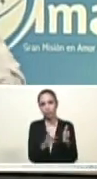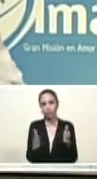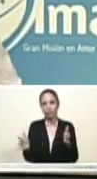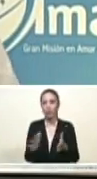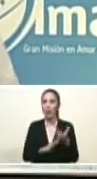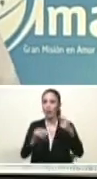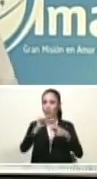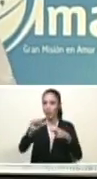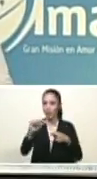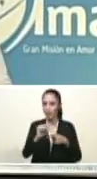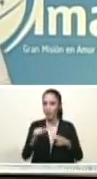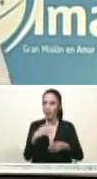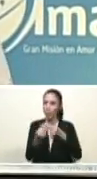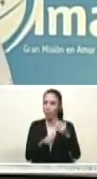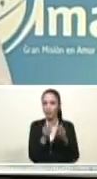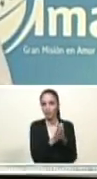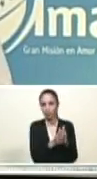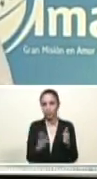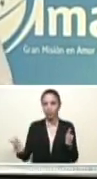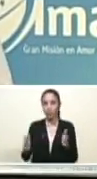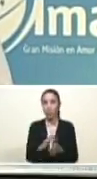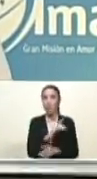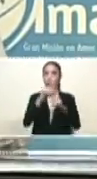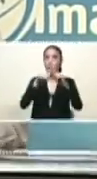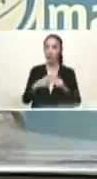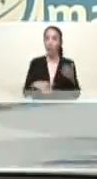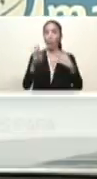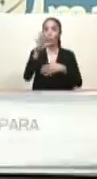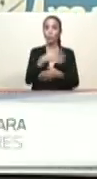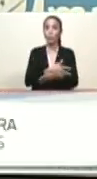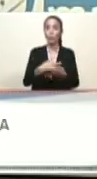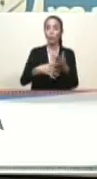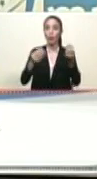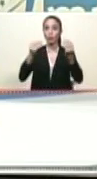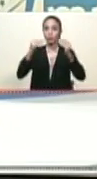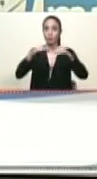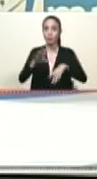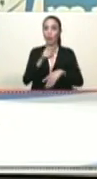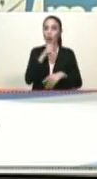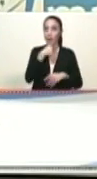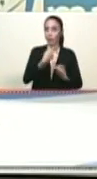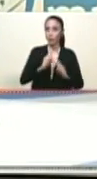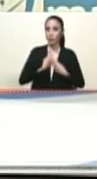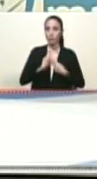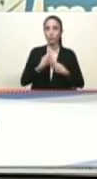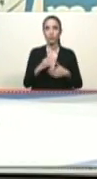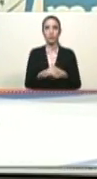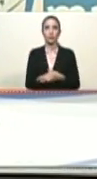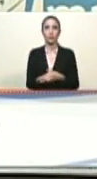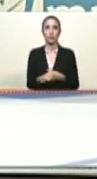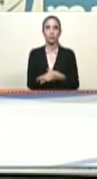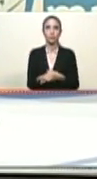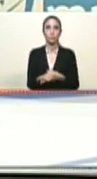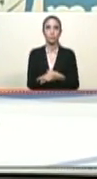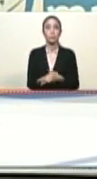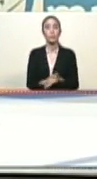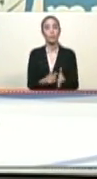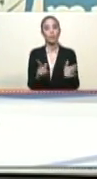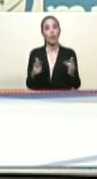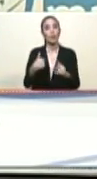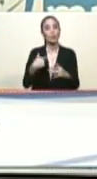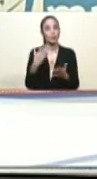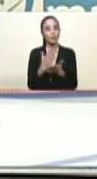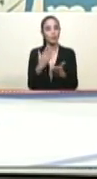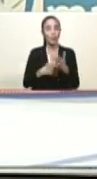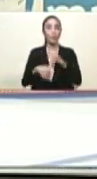semanas? Hemos llegado a más de 4.095.000 pensiones. Ustedes saben que yo siempre estoy defendiendo